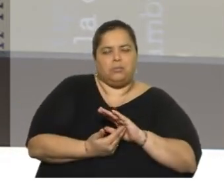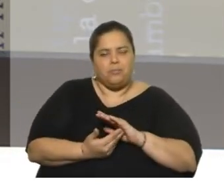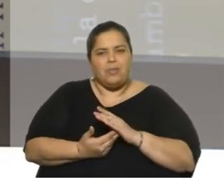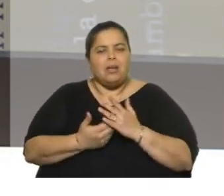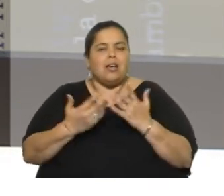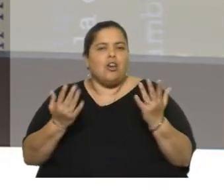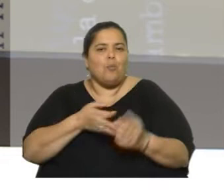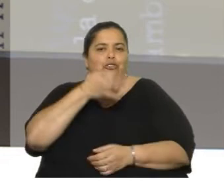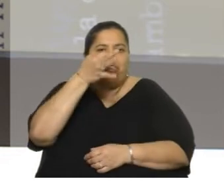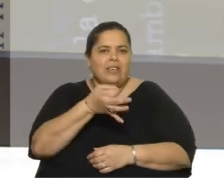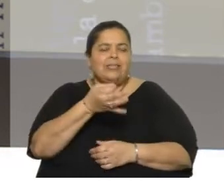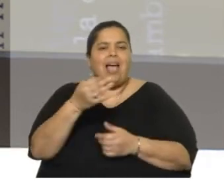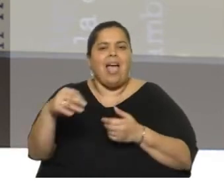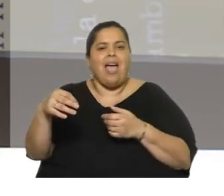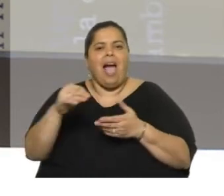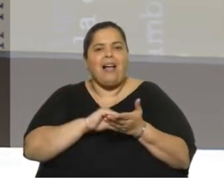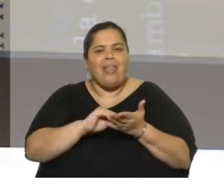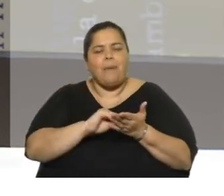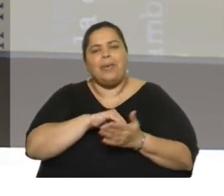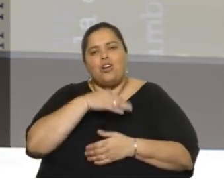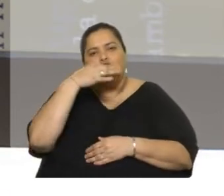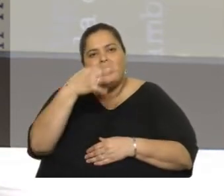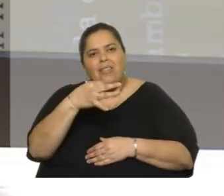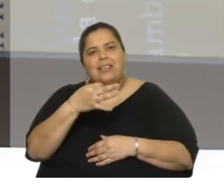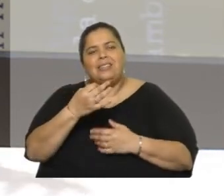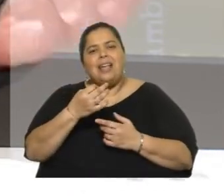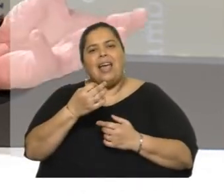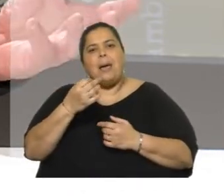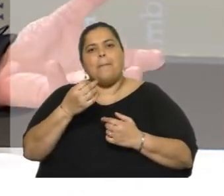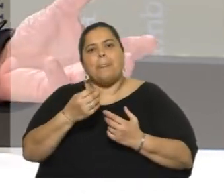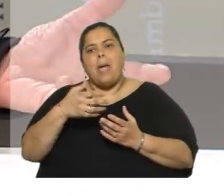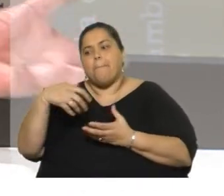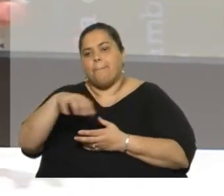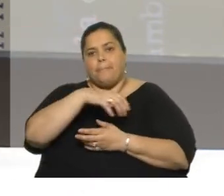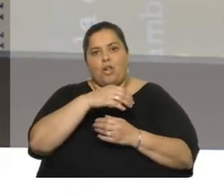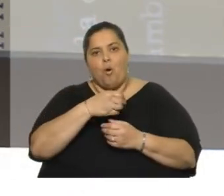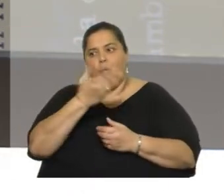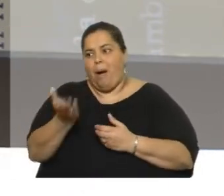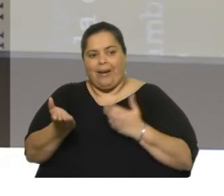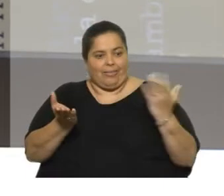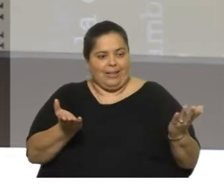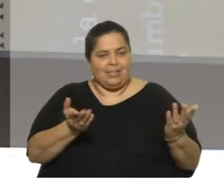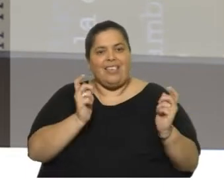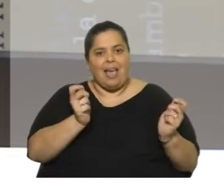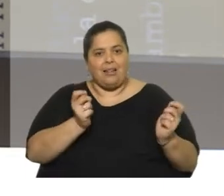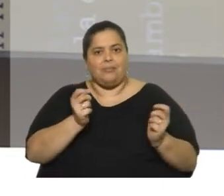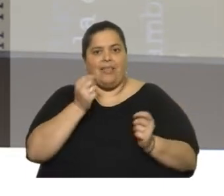la jerga más académica, de partes interesadas, en donde en realidad no